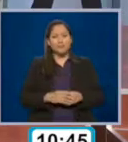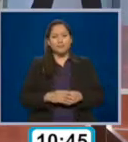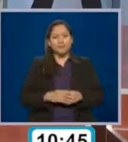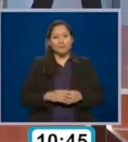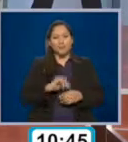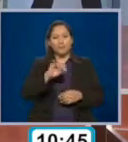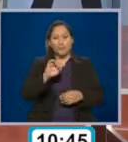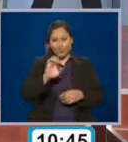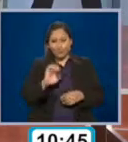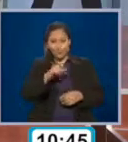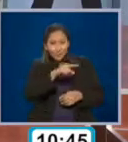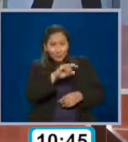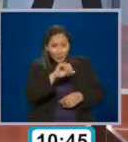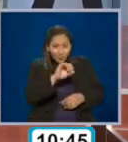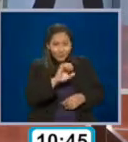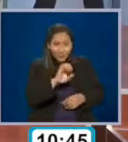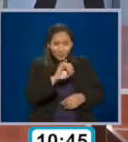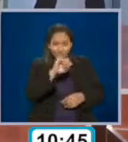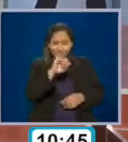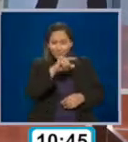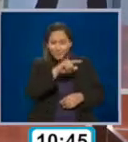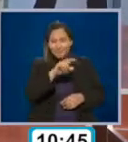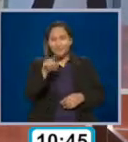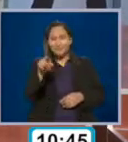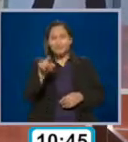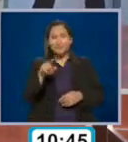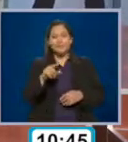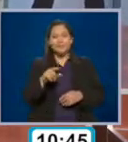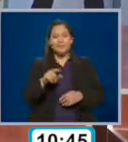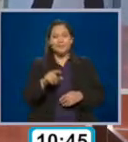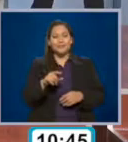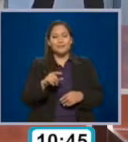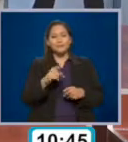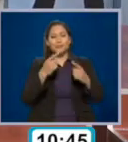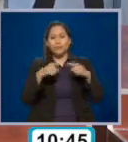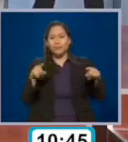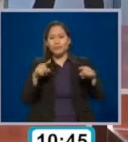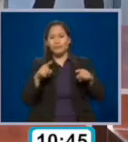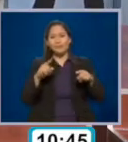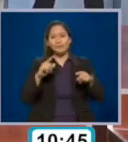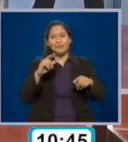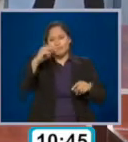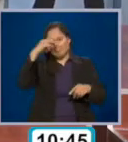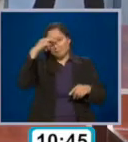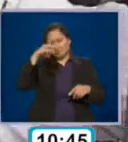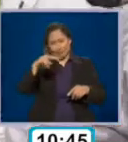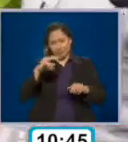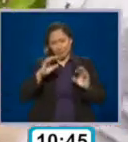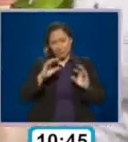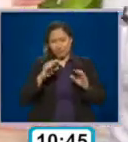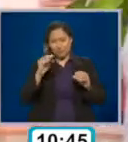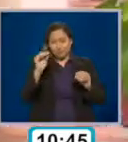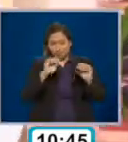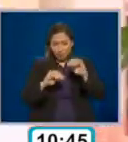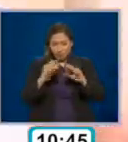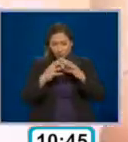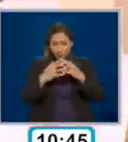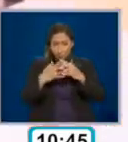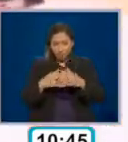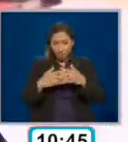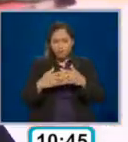Joe. música, sí. A ver. Yo soy Joe y el estilo es música tradicional mexicana fusionada